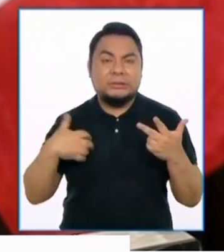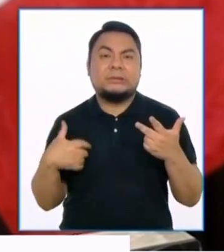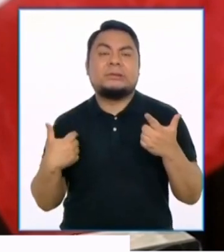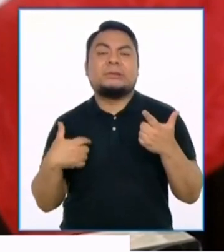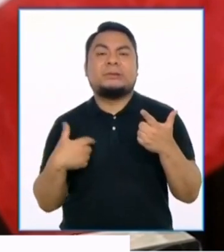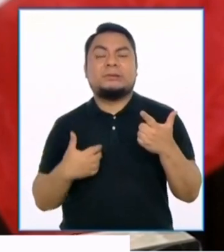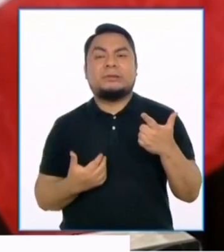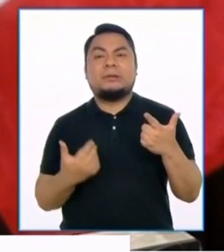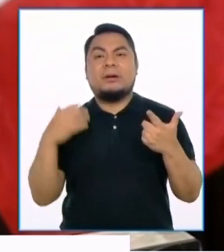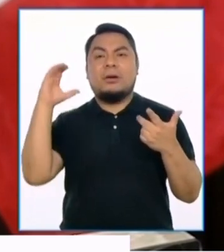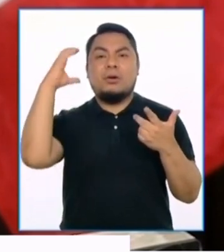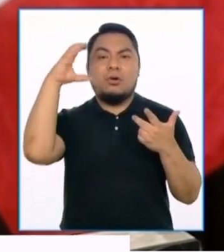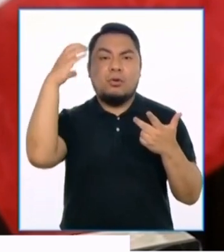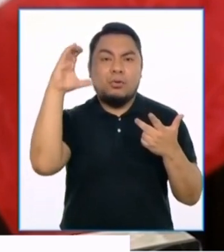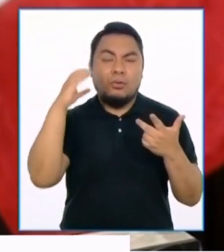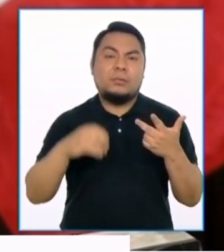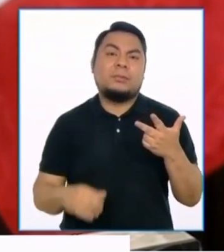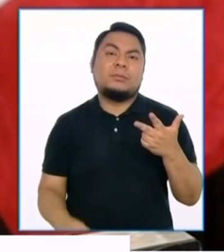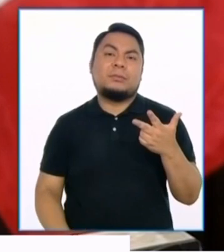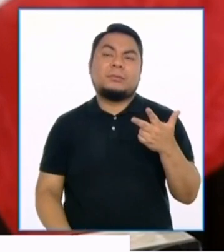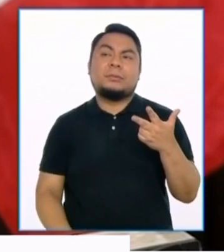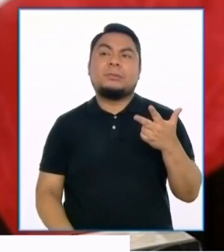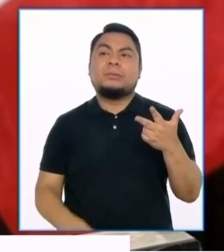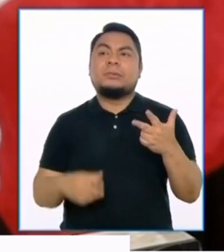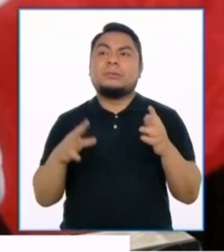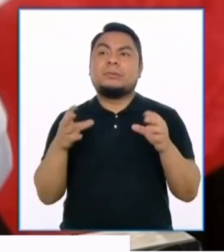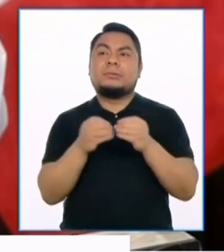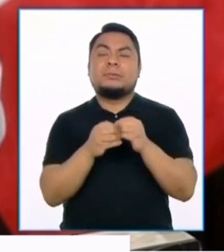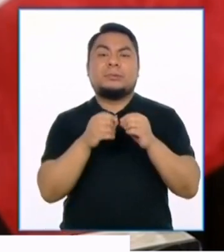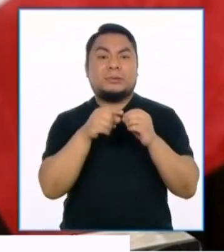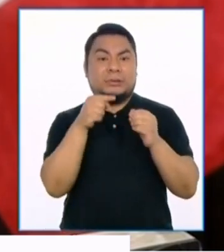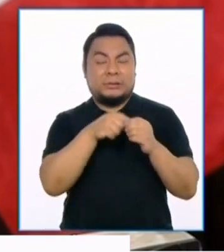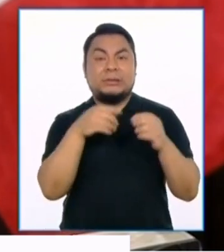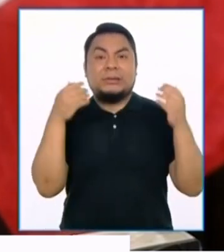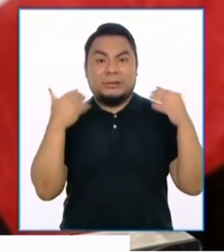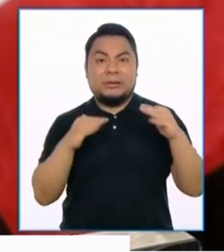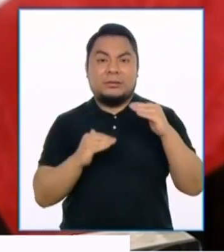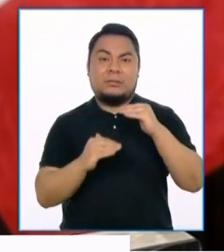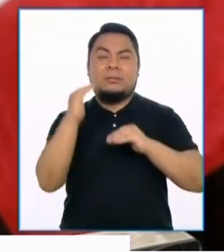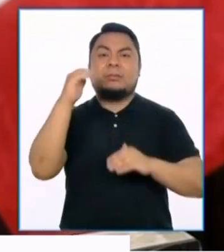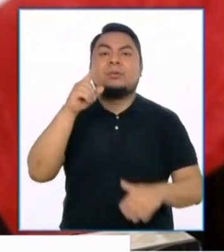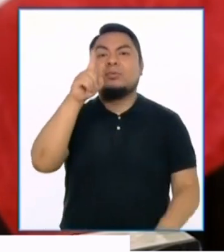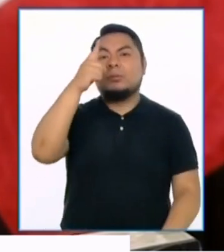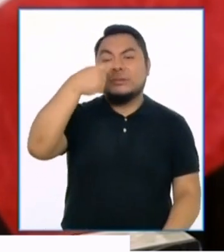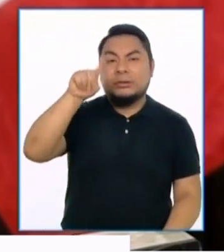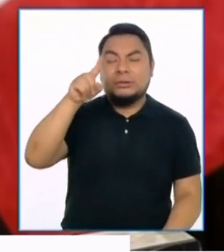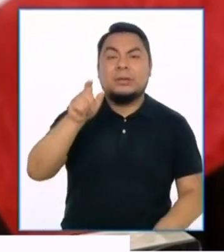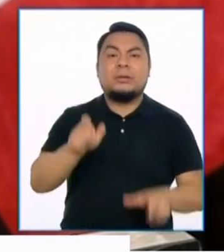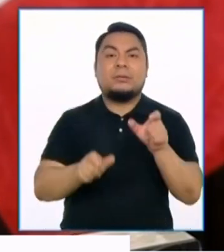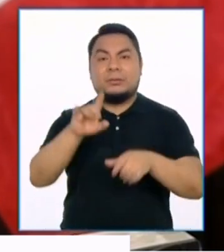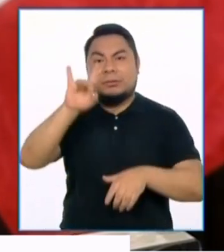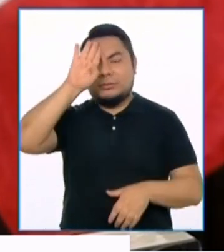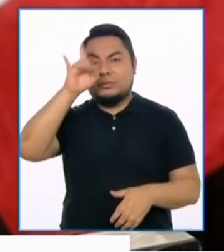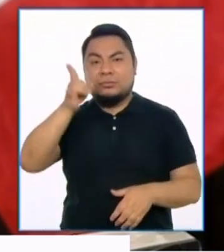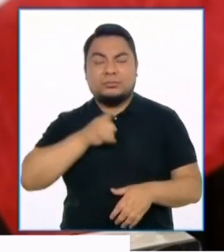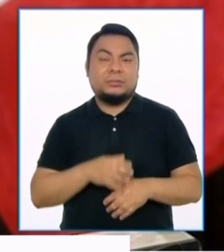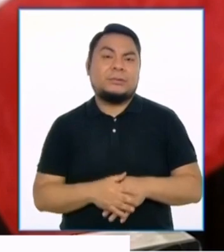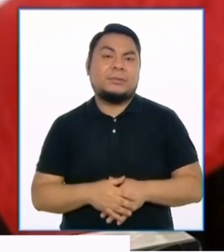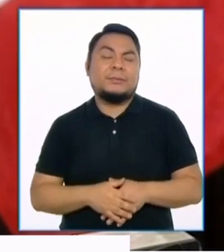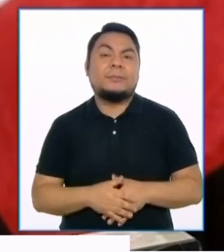Argentina, Colombia. Son los 8 países que ya superaron el millón de personas